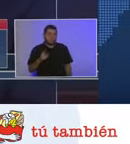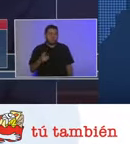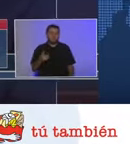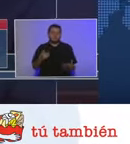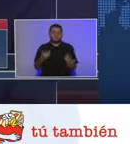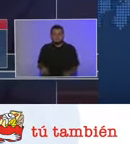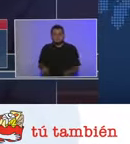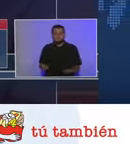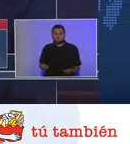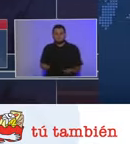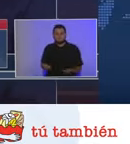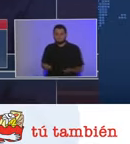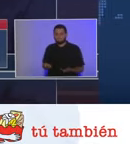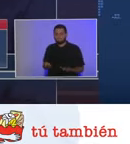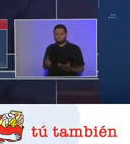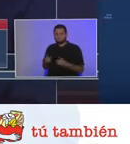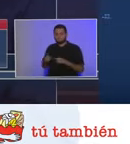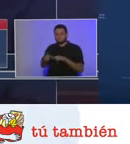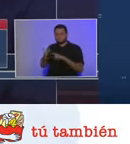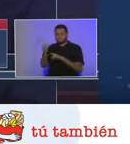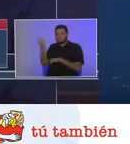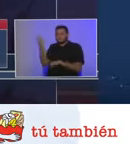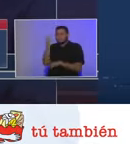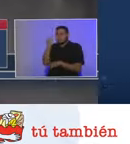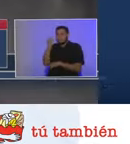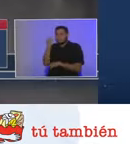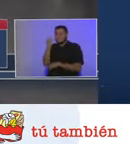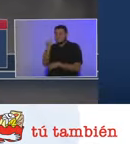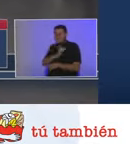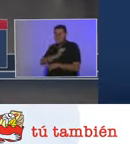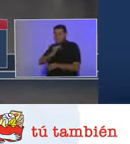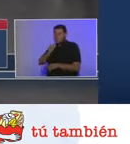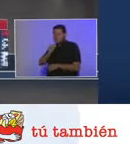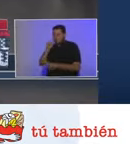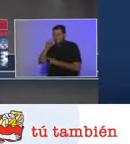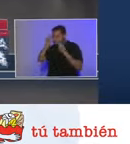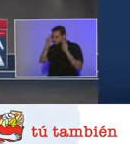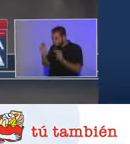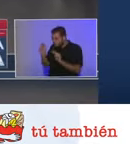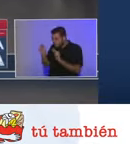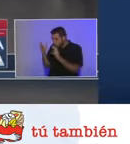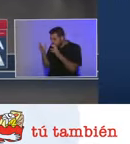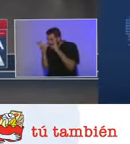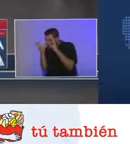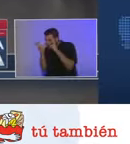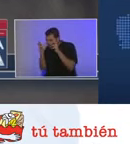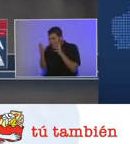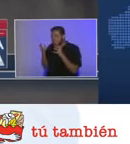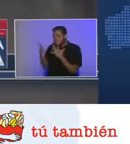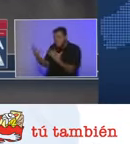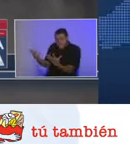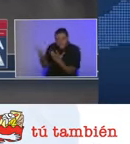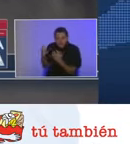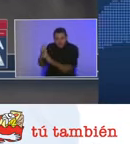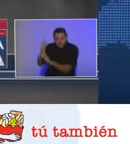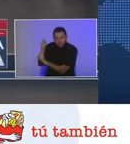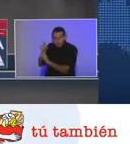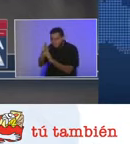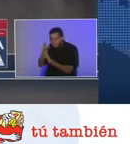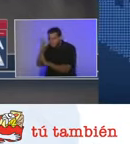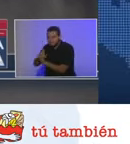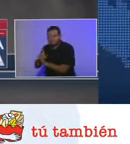de prueba. Si él estaba prestando atención, si su intención era ver las peleas, pues podría incurrir en comisión de